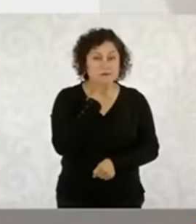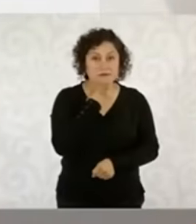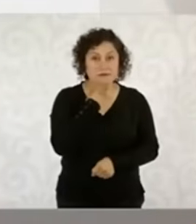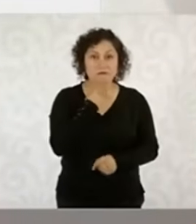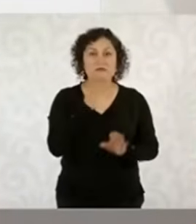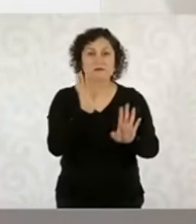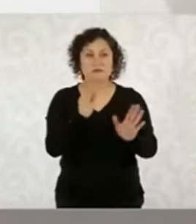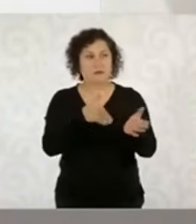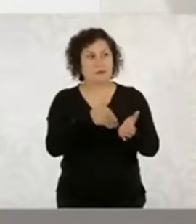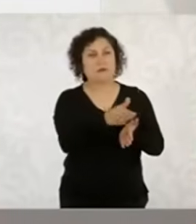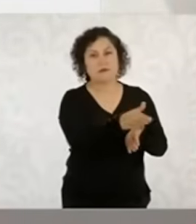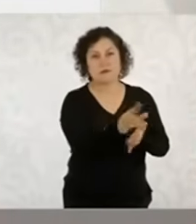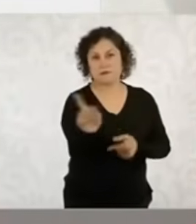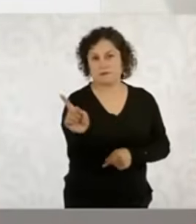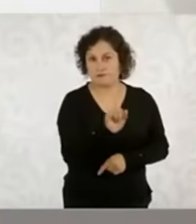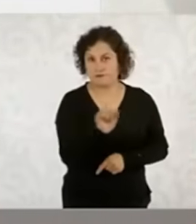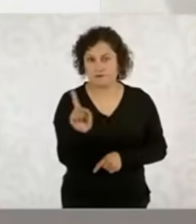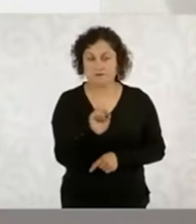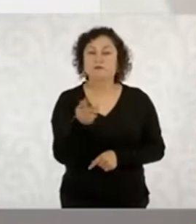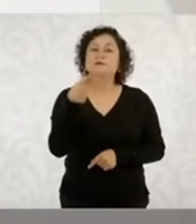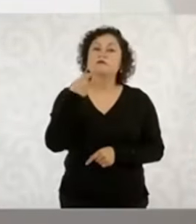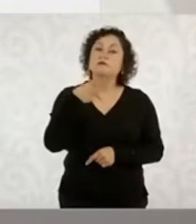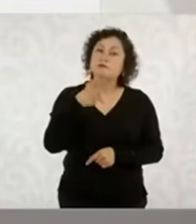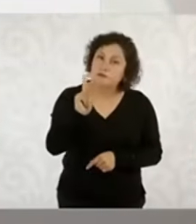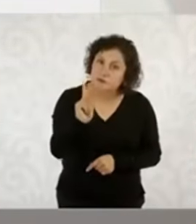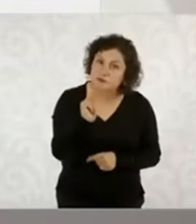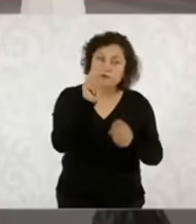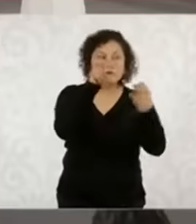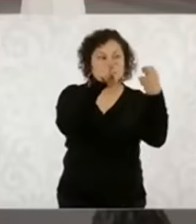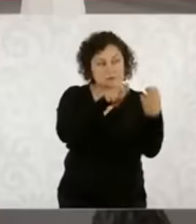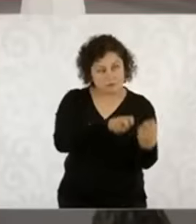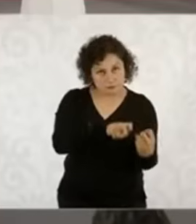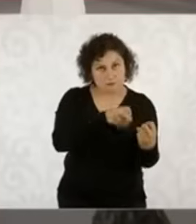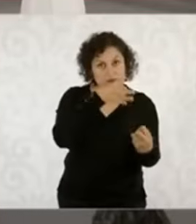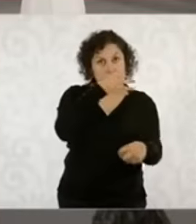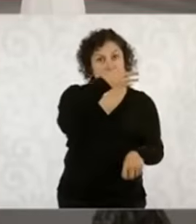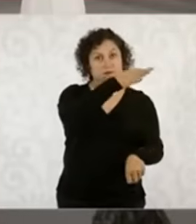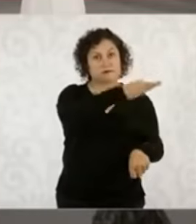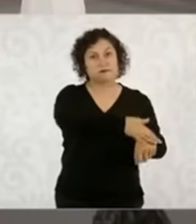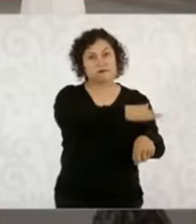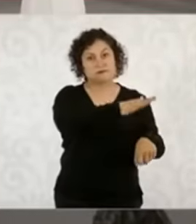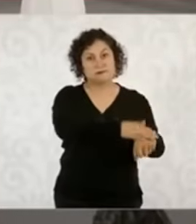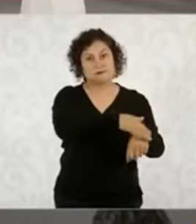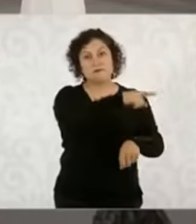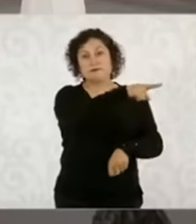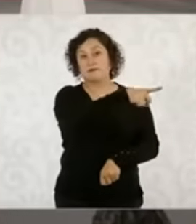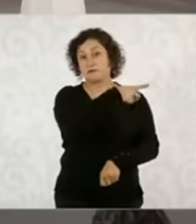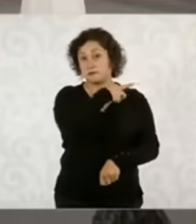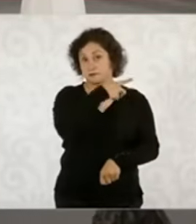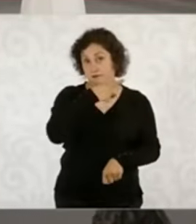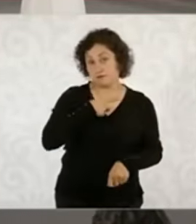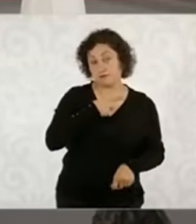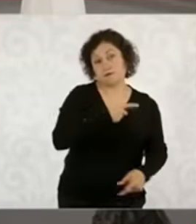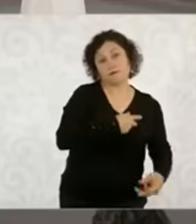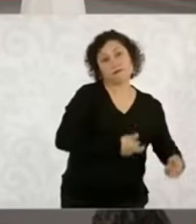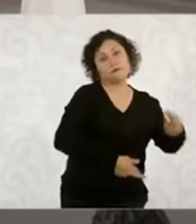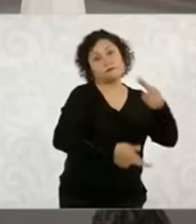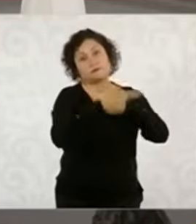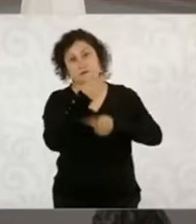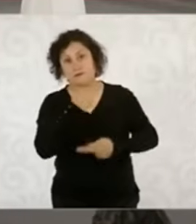a sacar, pero sí le vamos a advertir que si no se regulariza,